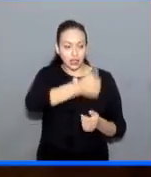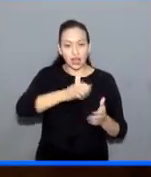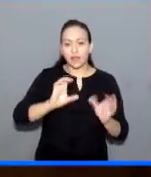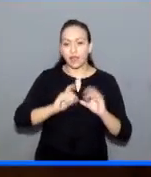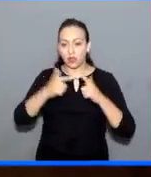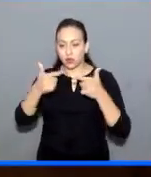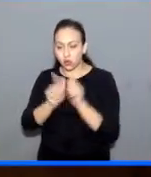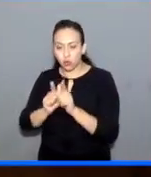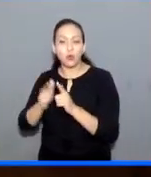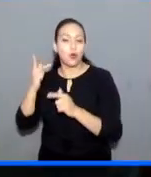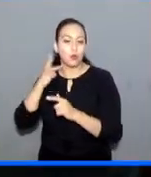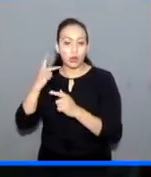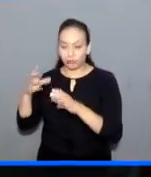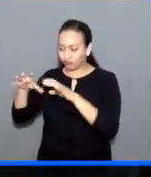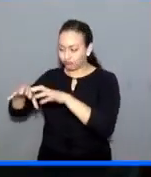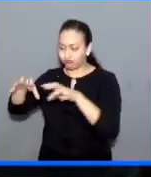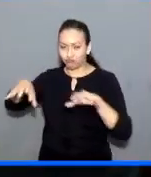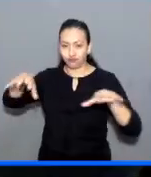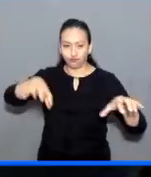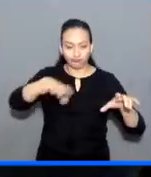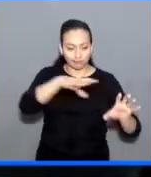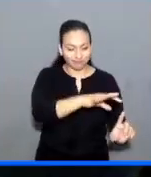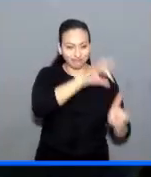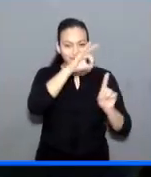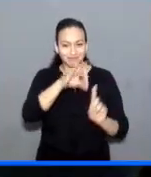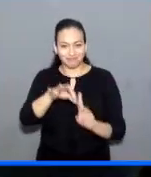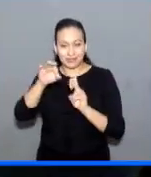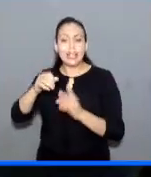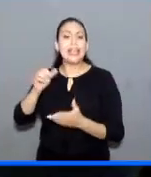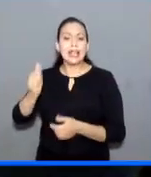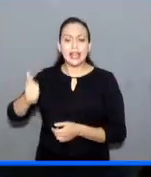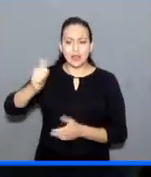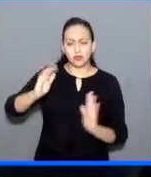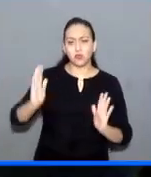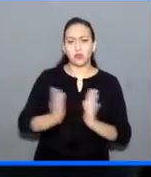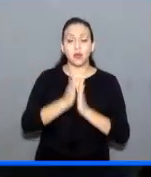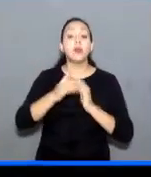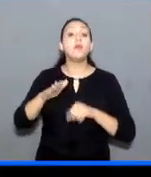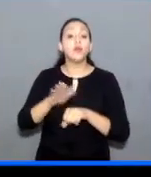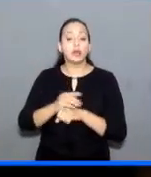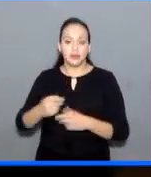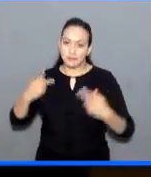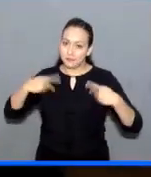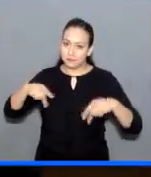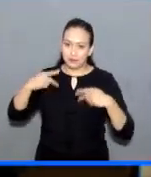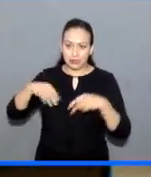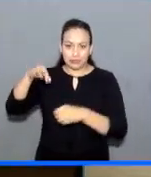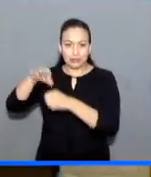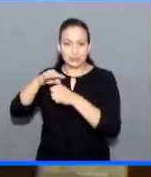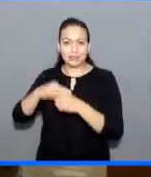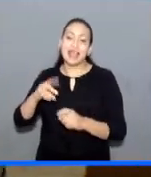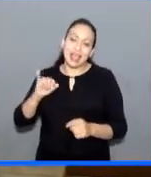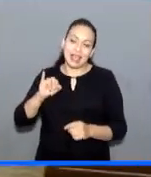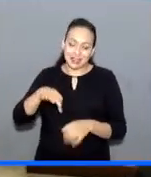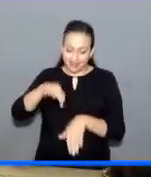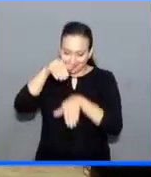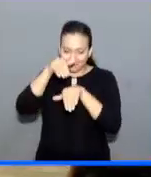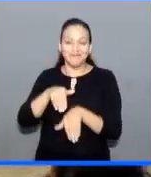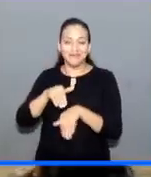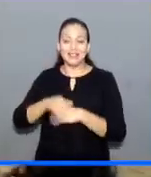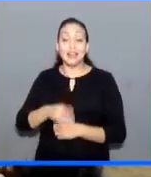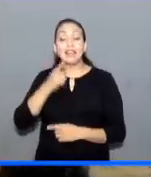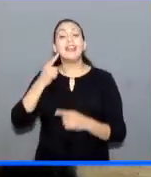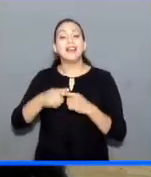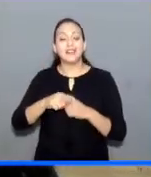establecido puntualmente por la Constitución y los precedentes seguidos por más de una década. Así lo aseguró el magistrado de la Sala Superior, Felipe